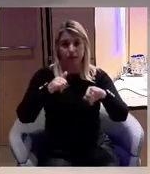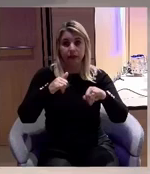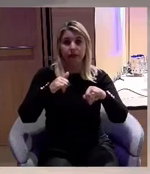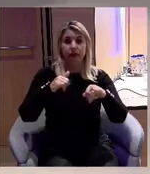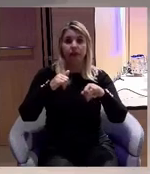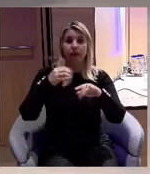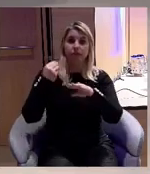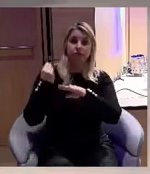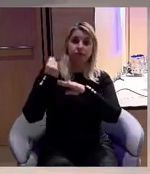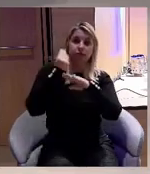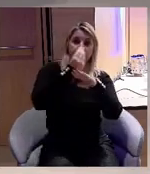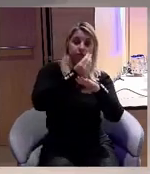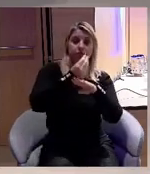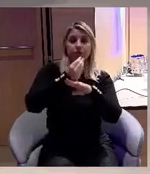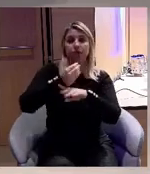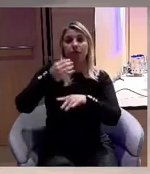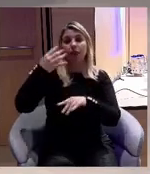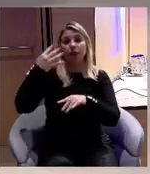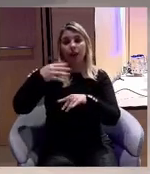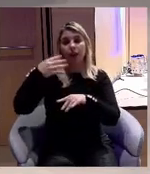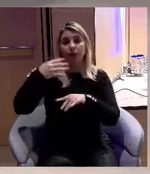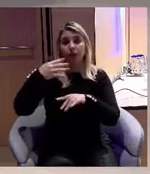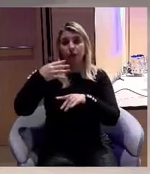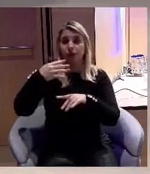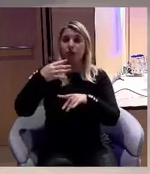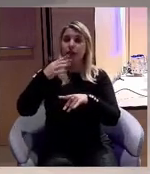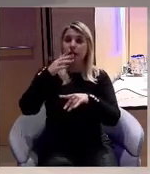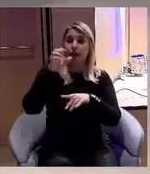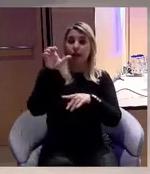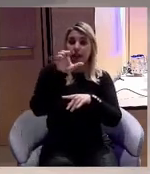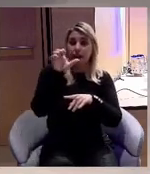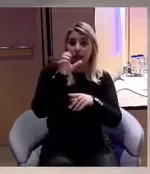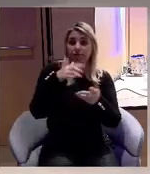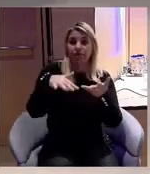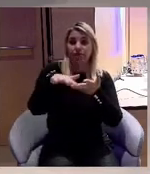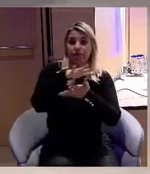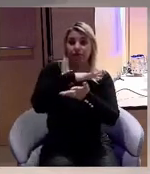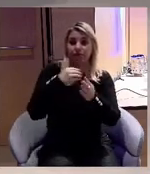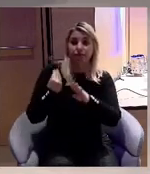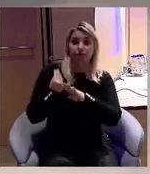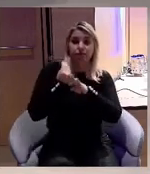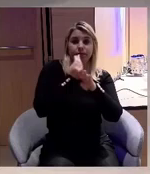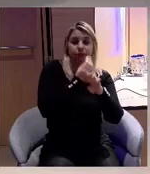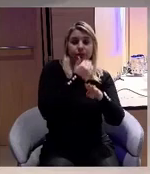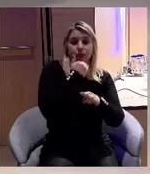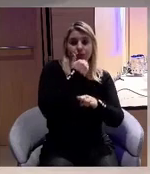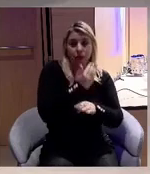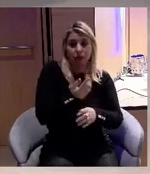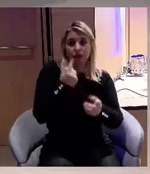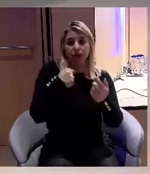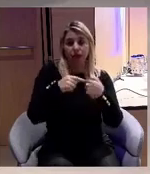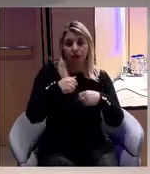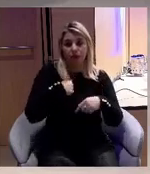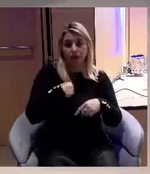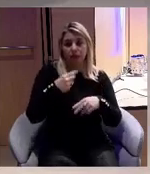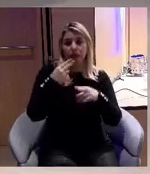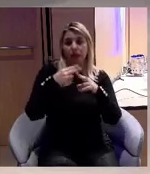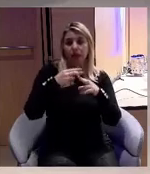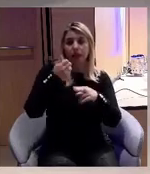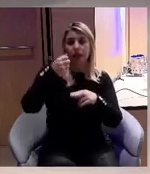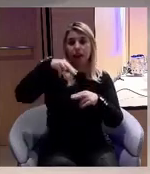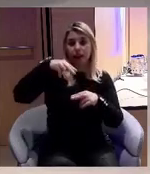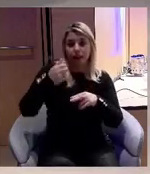asumir el 14 de enero pero yo no sé decirles ahorita bajo qué condiciones yo Quiero presentarme Mi nombre es Ana Carolina